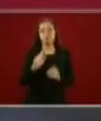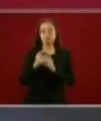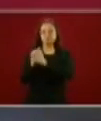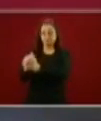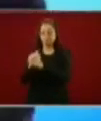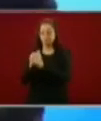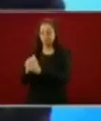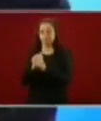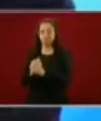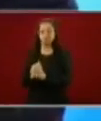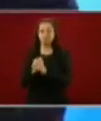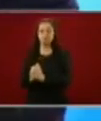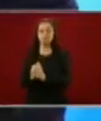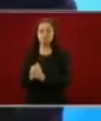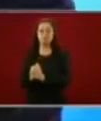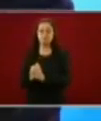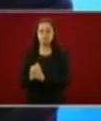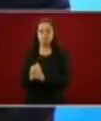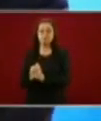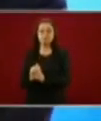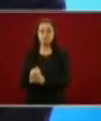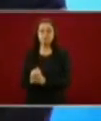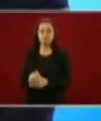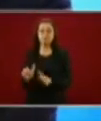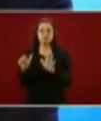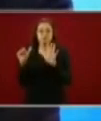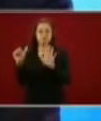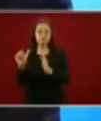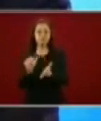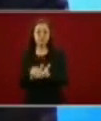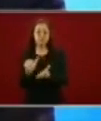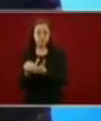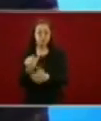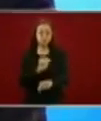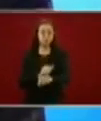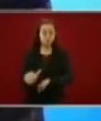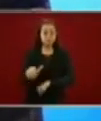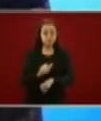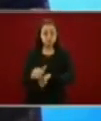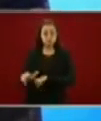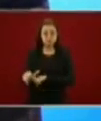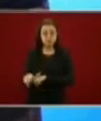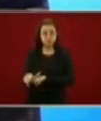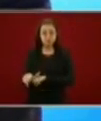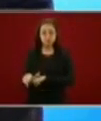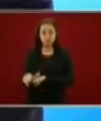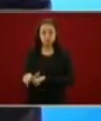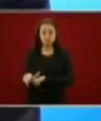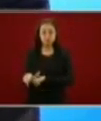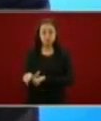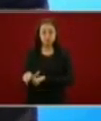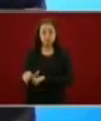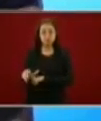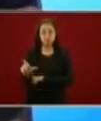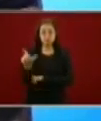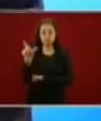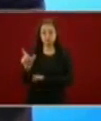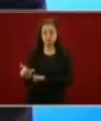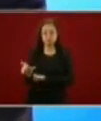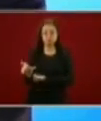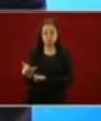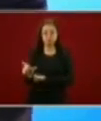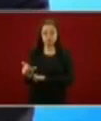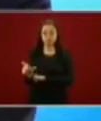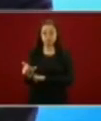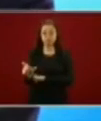cachito y me lo gano. Ajá. Luego, ¿cómo lo mantengo? ¿Qué haces con él? Pues, o sea, ¿cuánto cuesta mantenerlo? Lo vas a estacionar afuera de tu 30 casa. 30 millones de pesos. Y va a